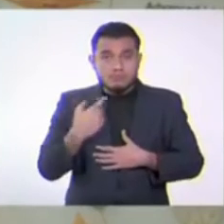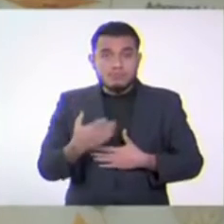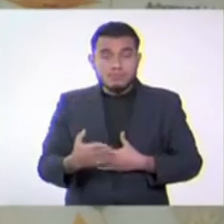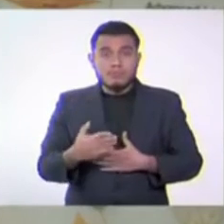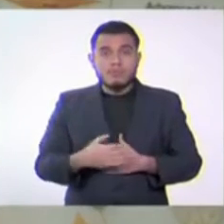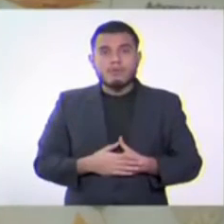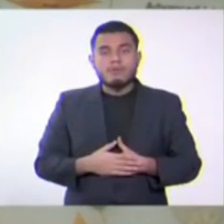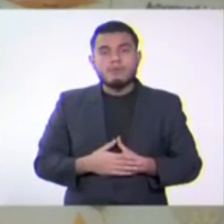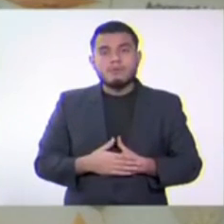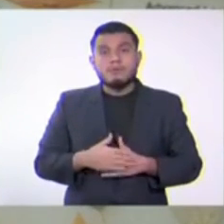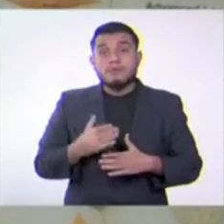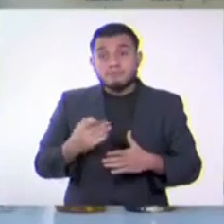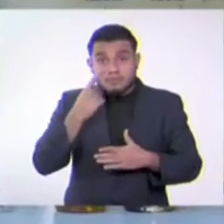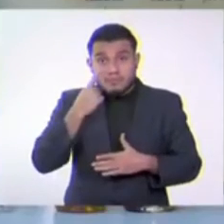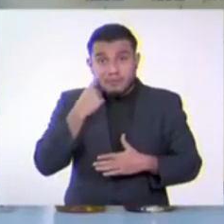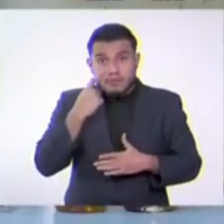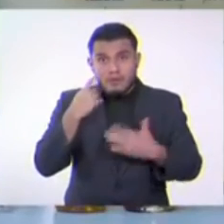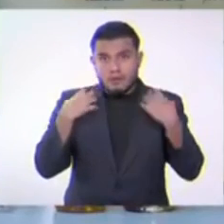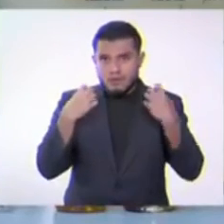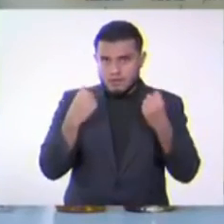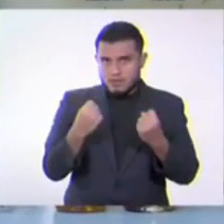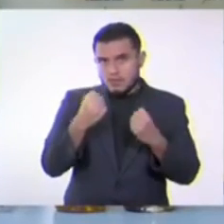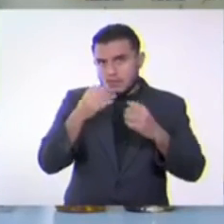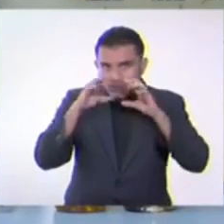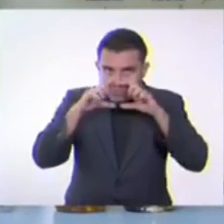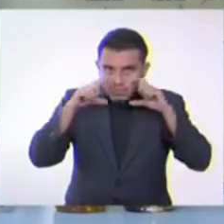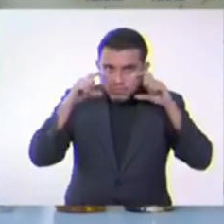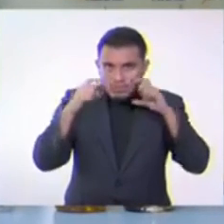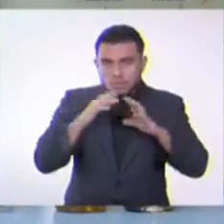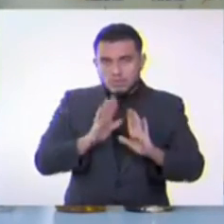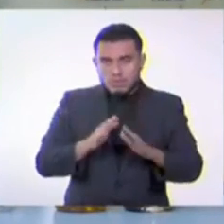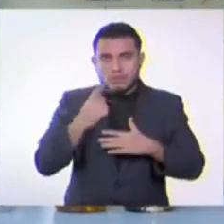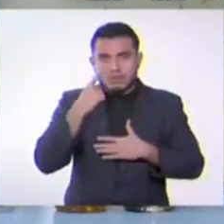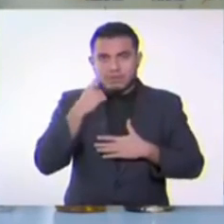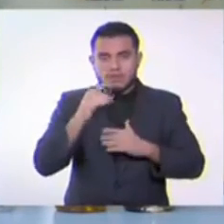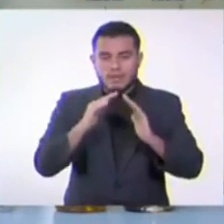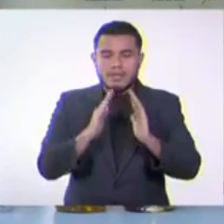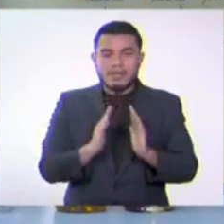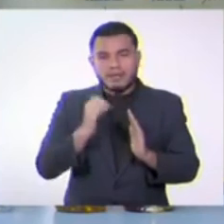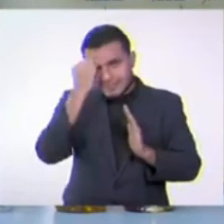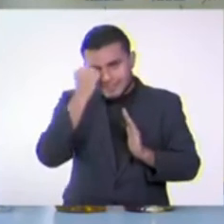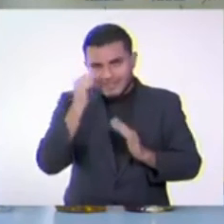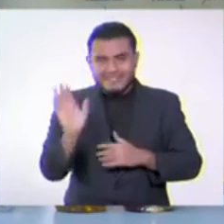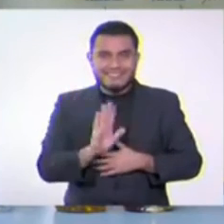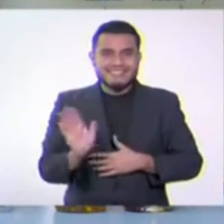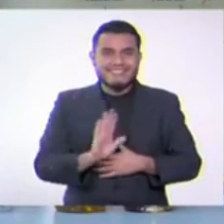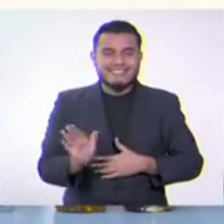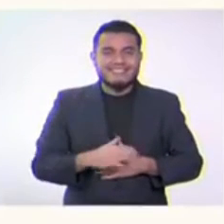medidas sanitarias y por favor continúa aprendiendo en casa. Nos vemos.